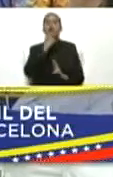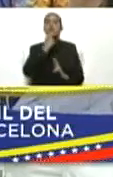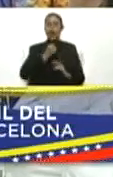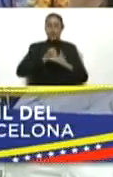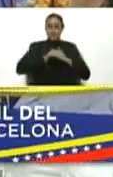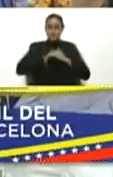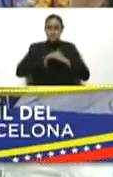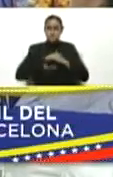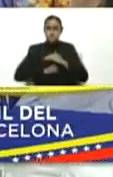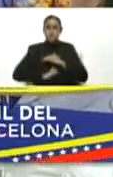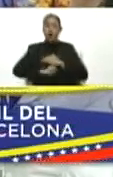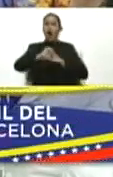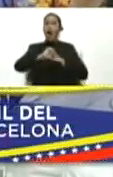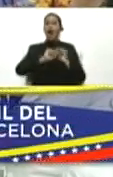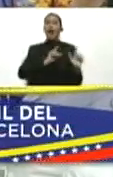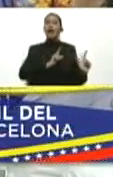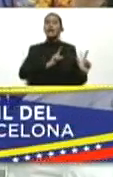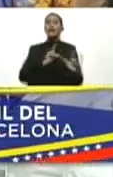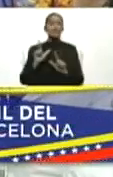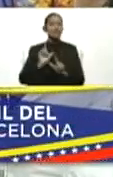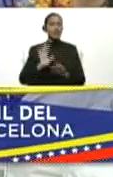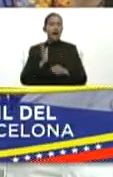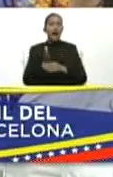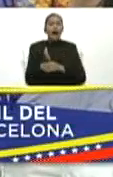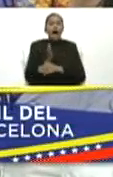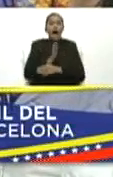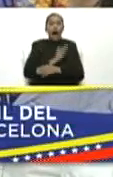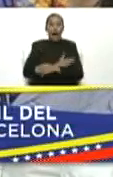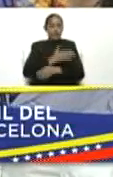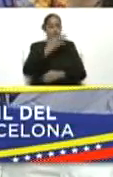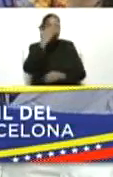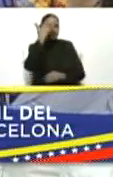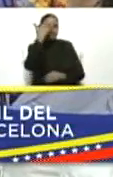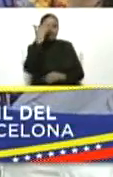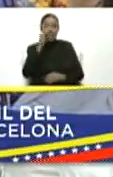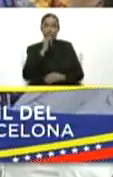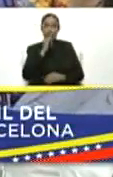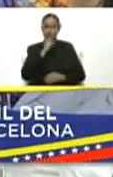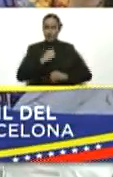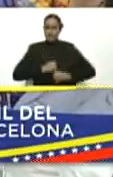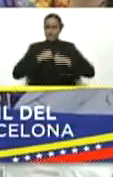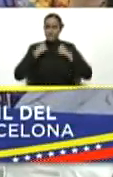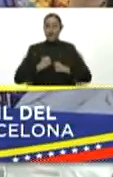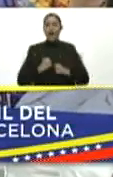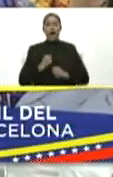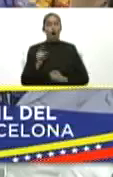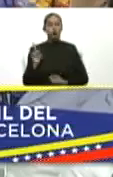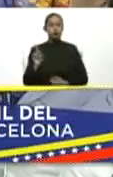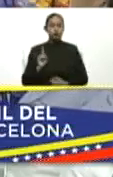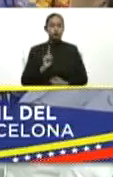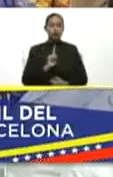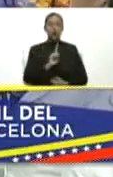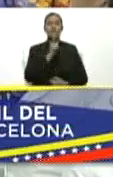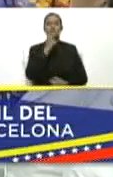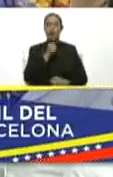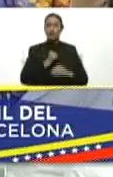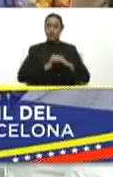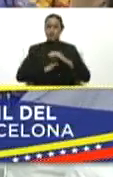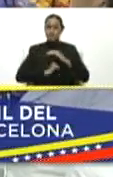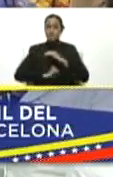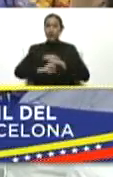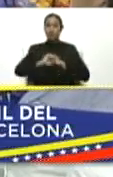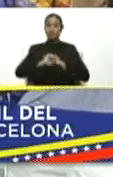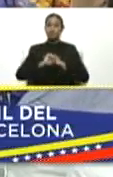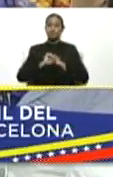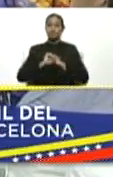el parto ya estén bien preparadas, ¿verdad? Así. Esa es la idea, el parto humanizado. Y